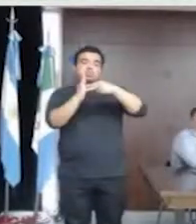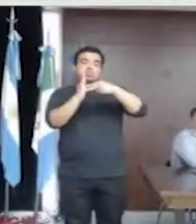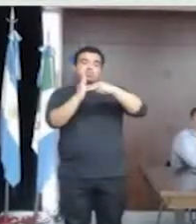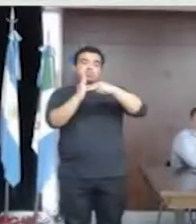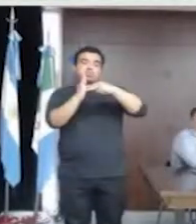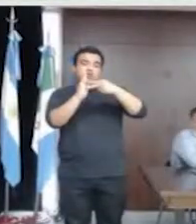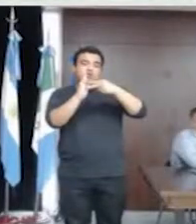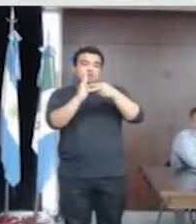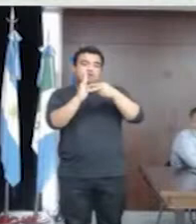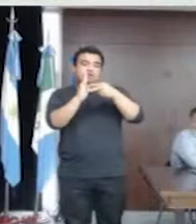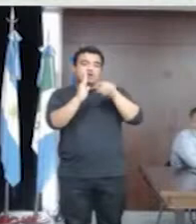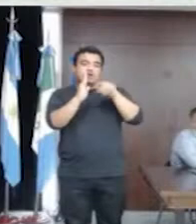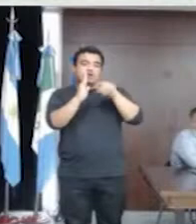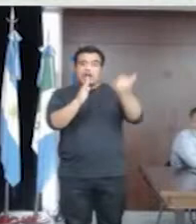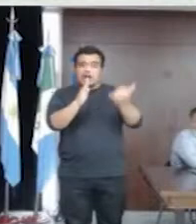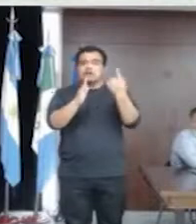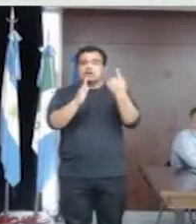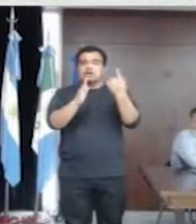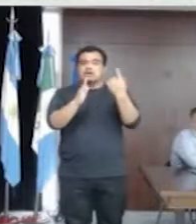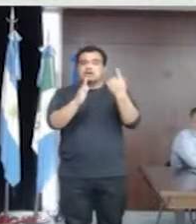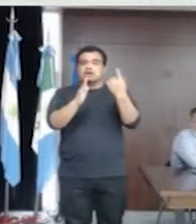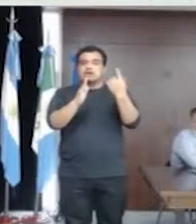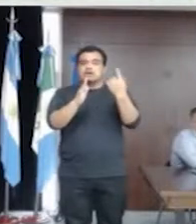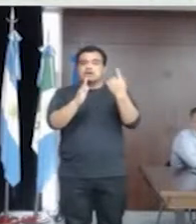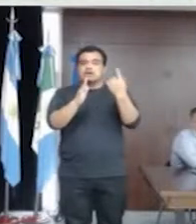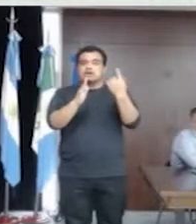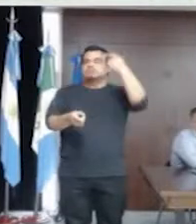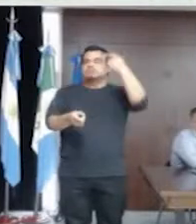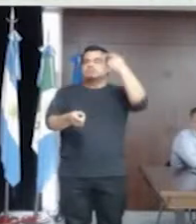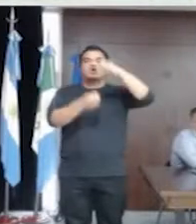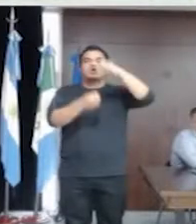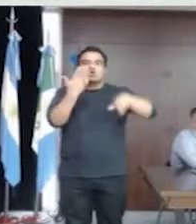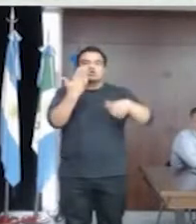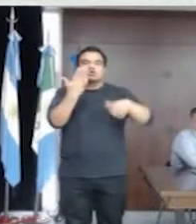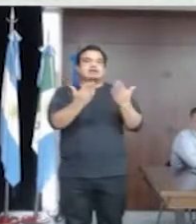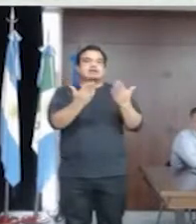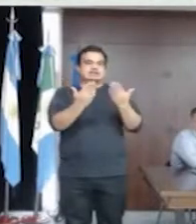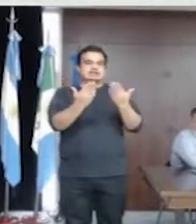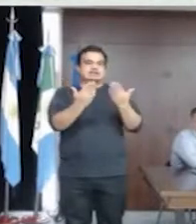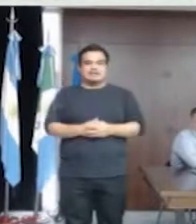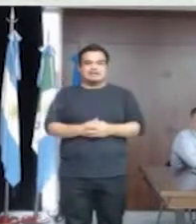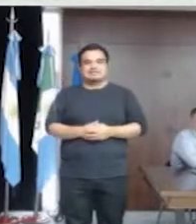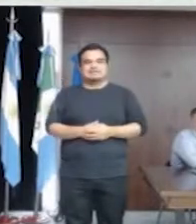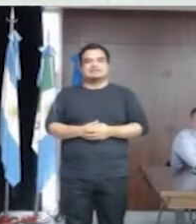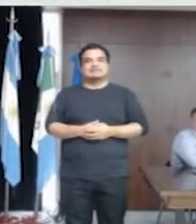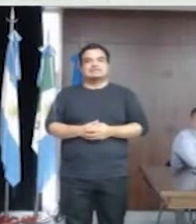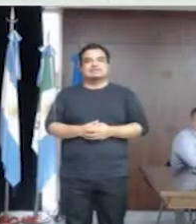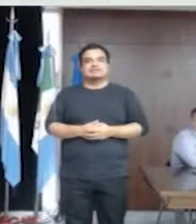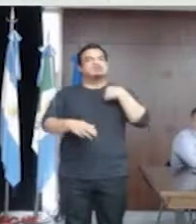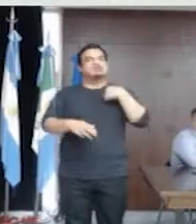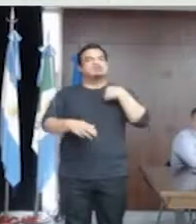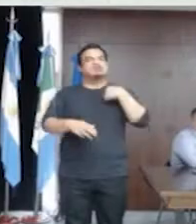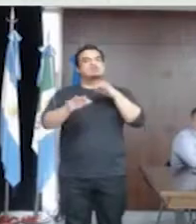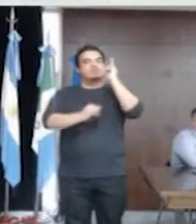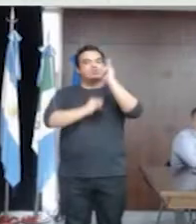capacidad existente, cliqueame. Ahí está. No, volvemos, perdón. ¿Qué es lo que digo con potencia?